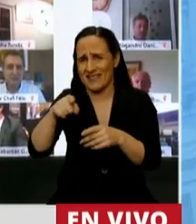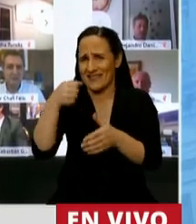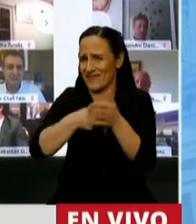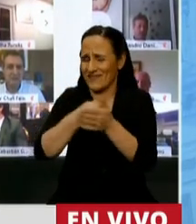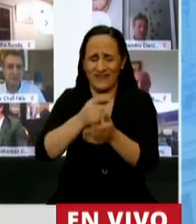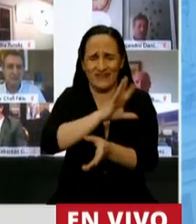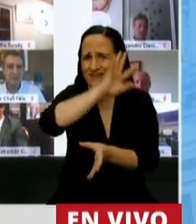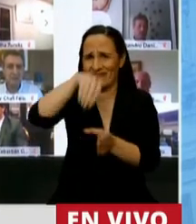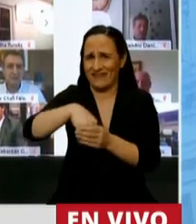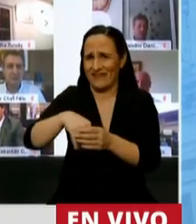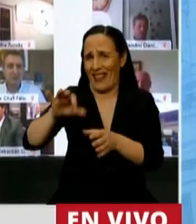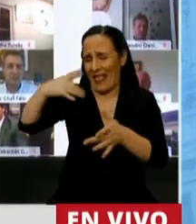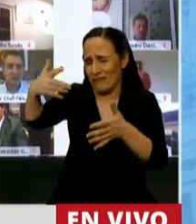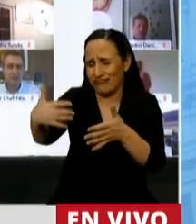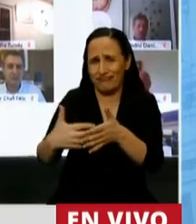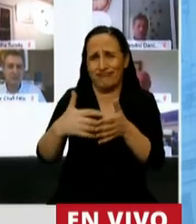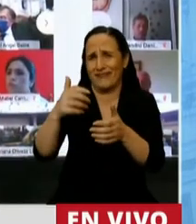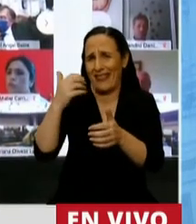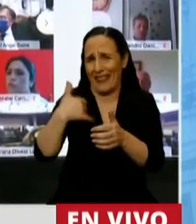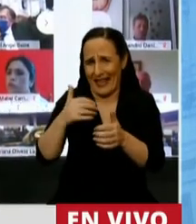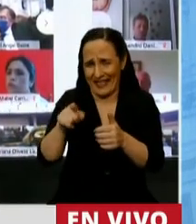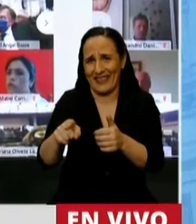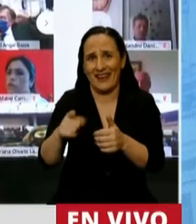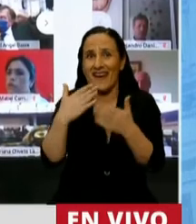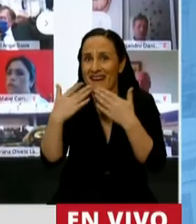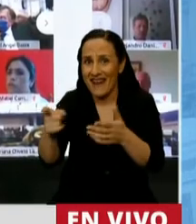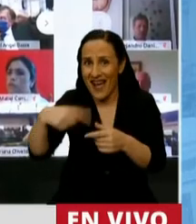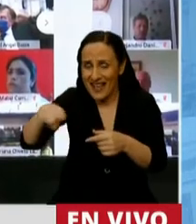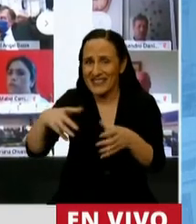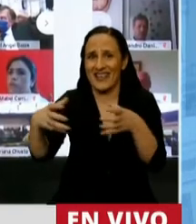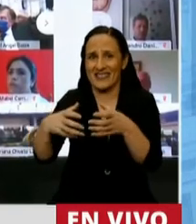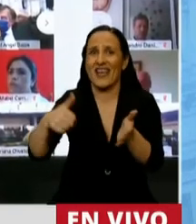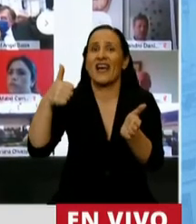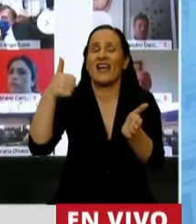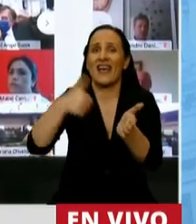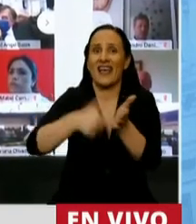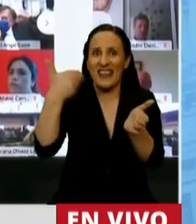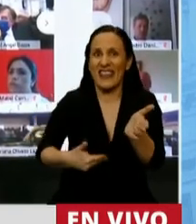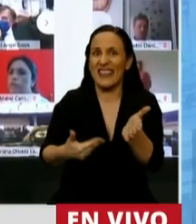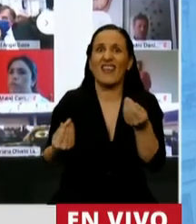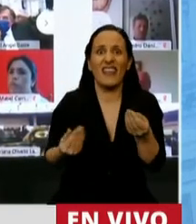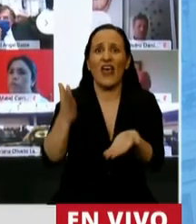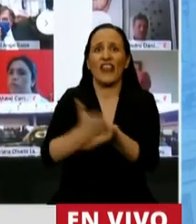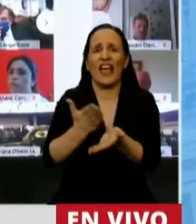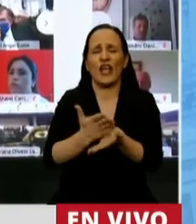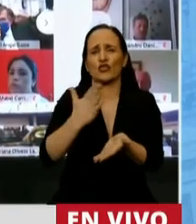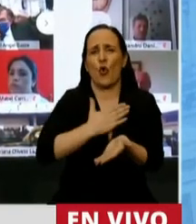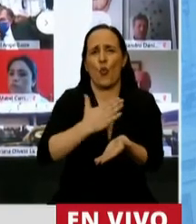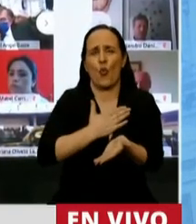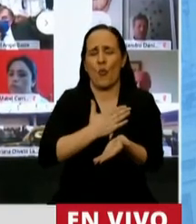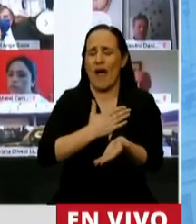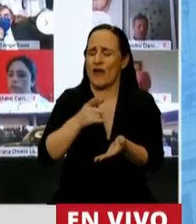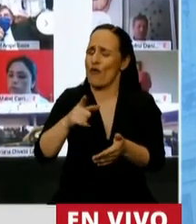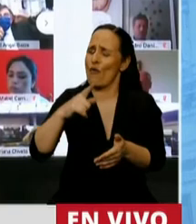son parte de la historia política argentina, la identidad es un derecho humano fundamental y como